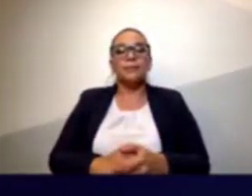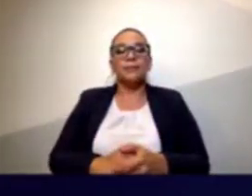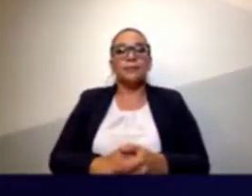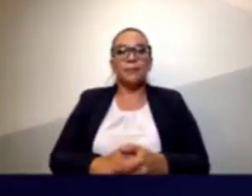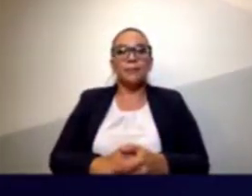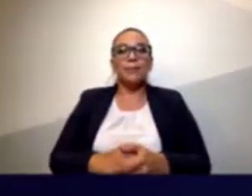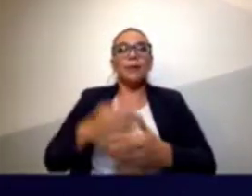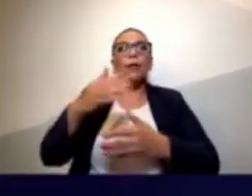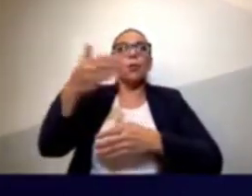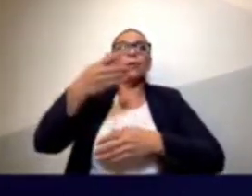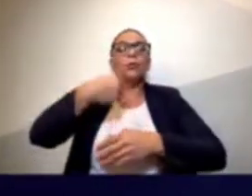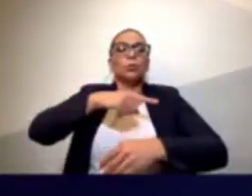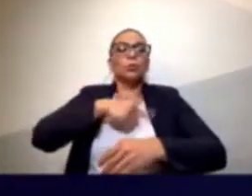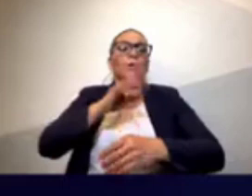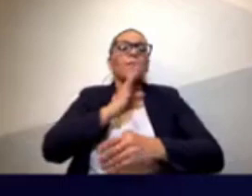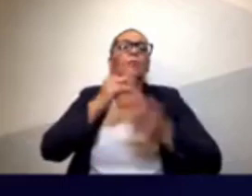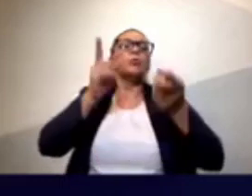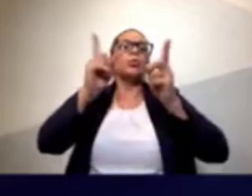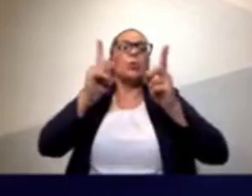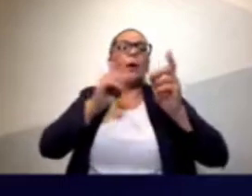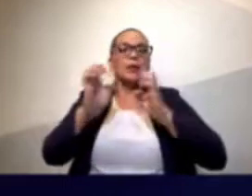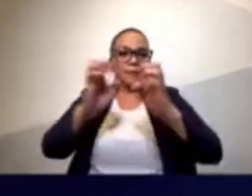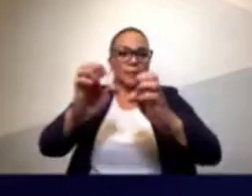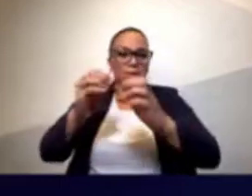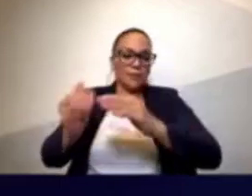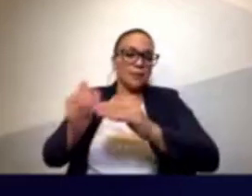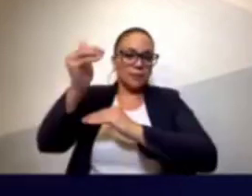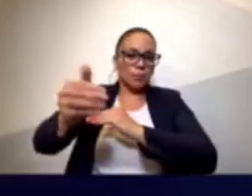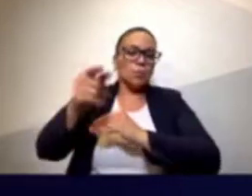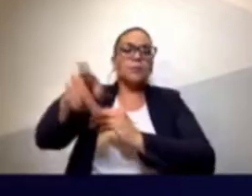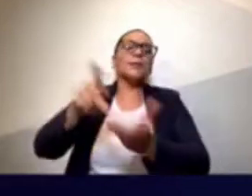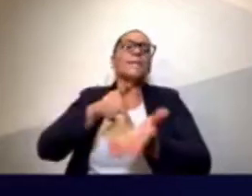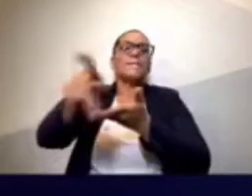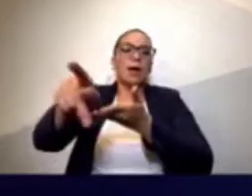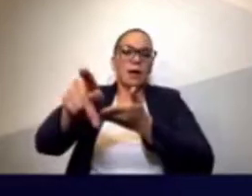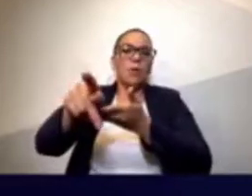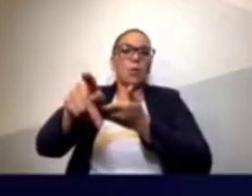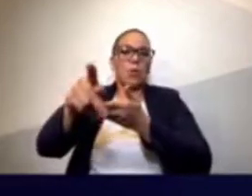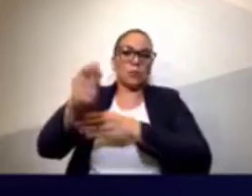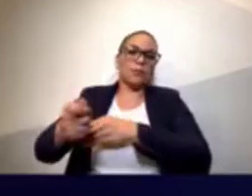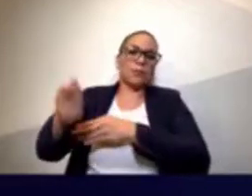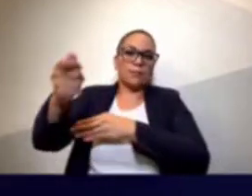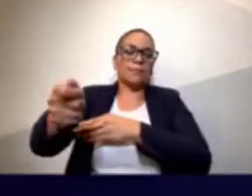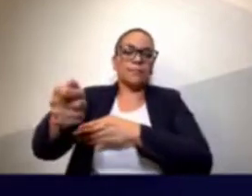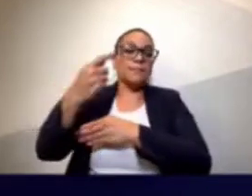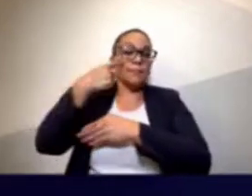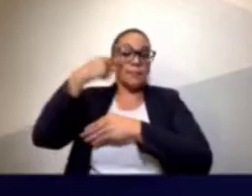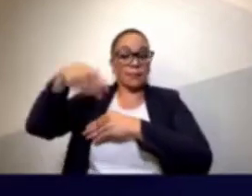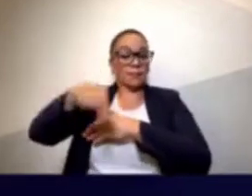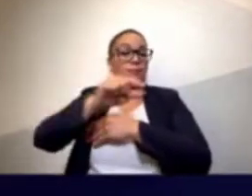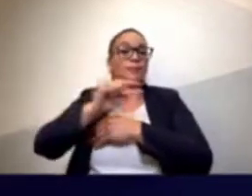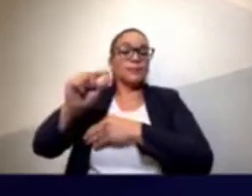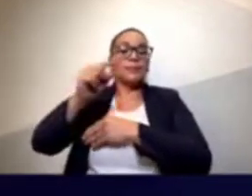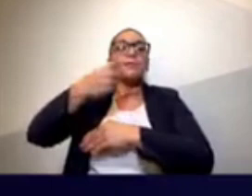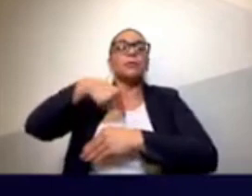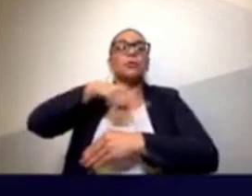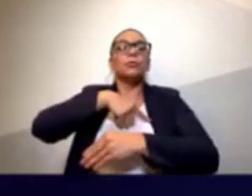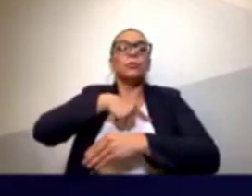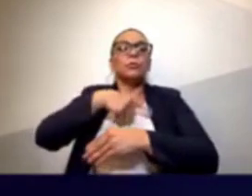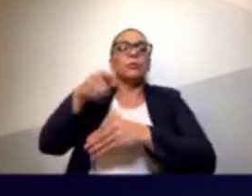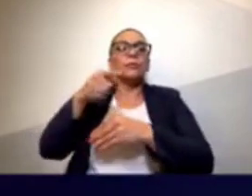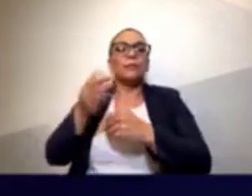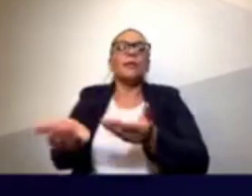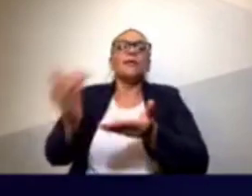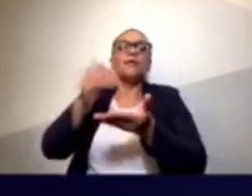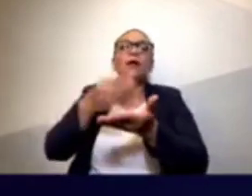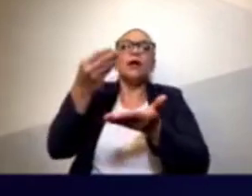Cuando nosotros hablamos de cuál es la siguiente estrategia, es el pago de adelantos. Esta semana hicimos una pequeña